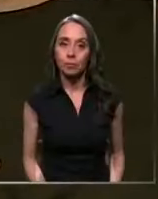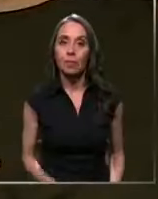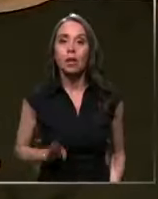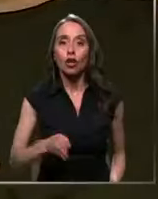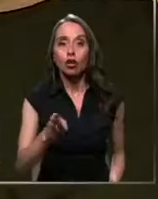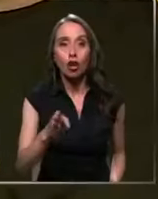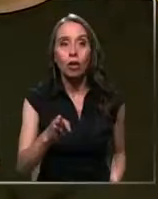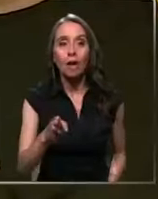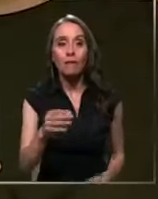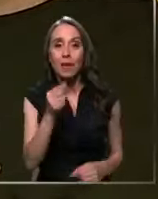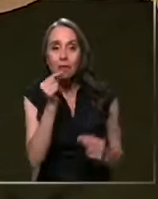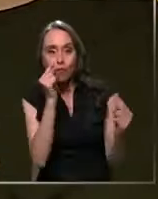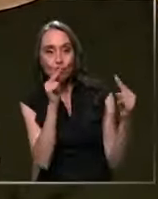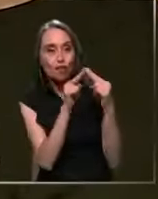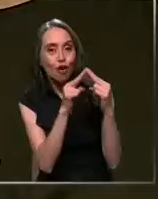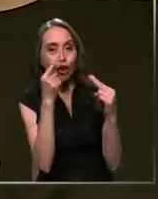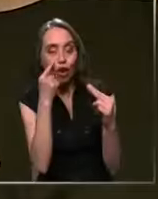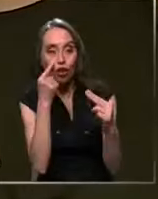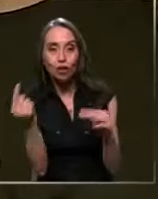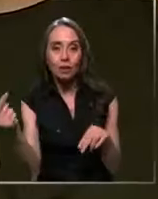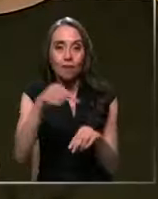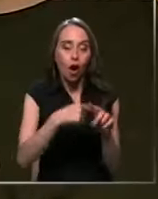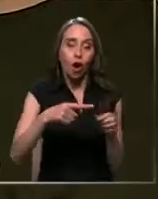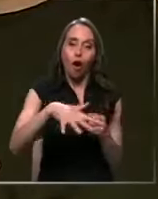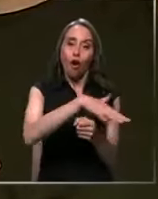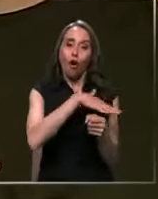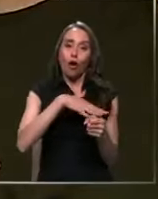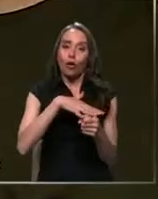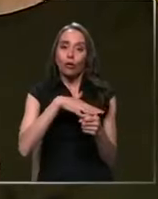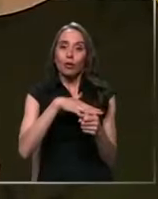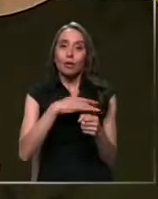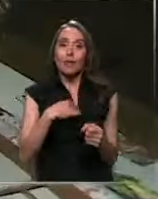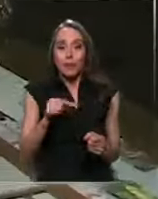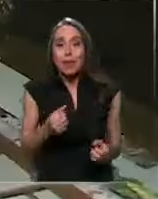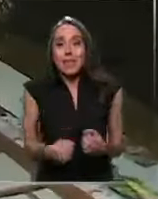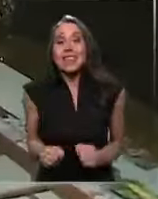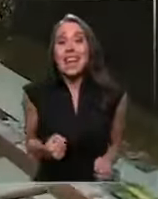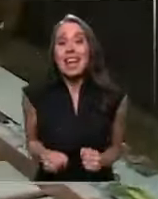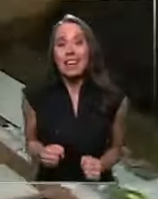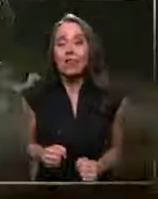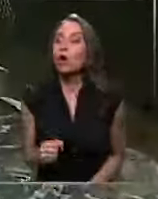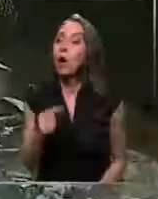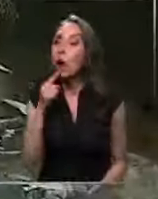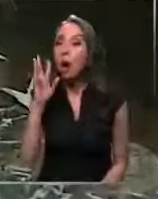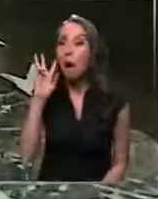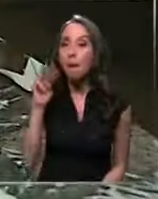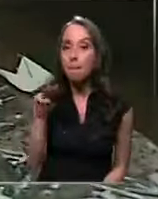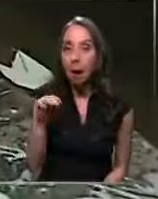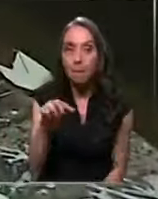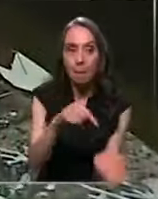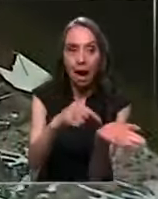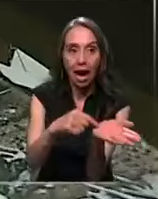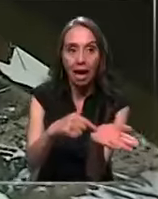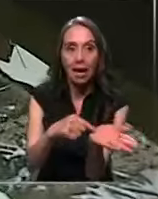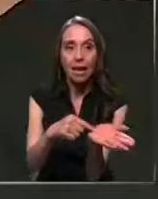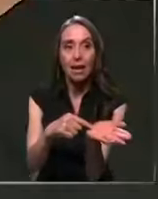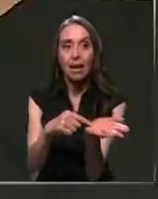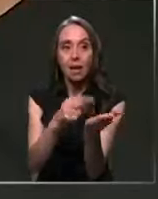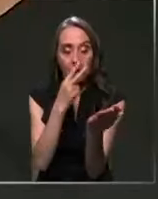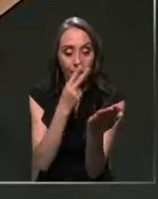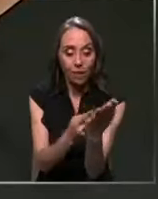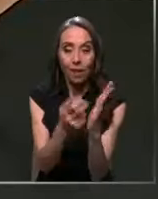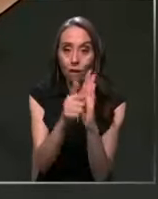Todavía nos estamos conociendo. Uno viene a otro entorno y puede dar nervios. Mamá, cuando vio esta foto